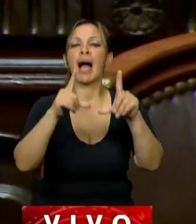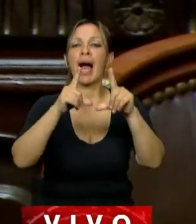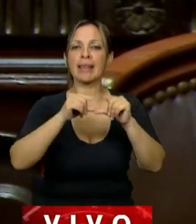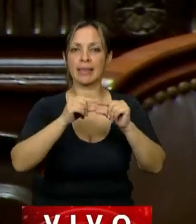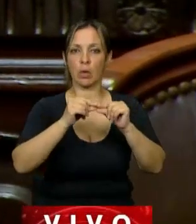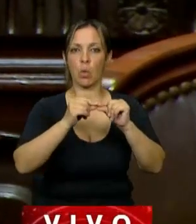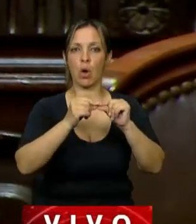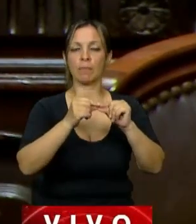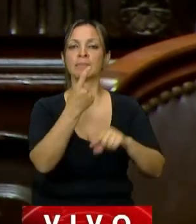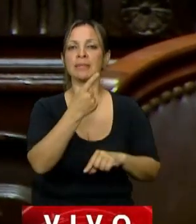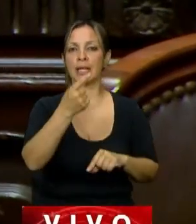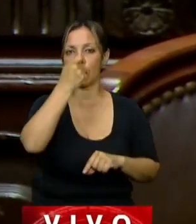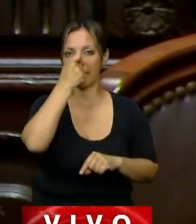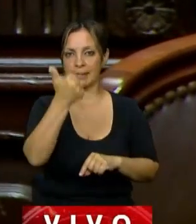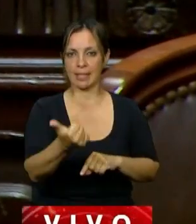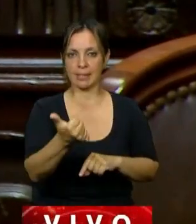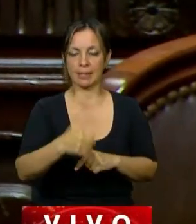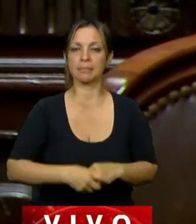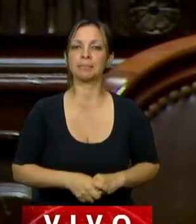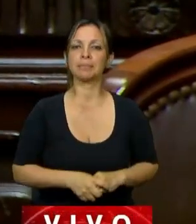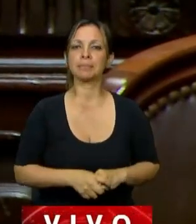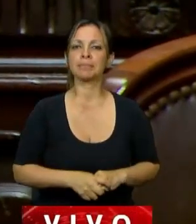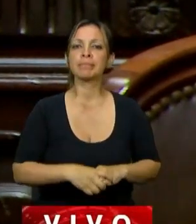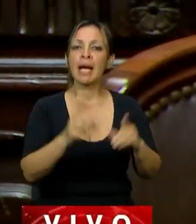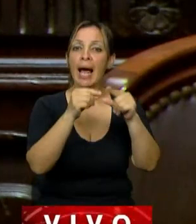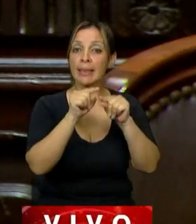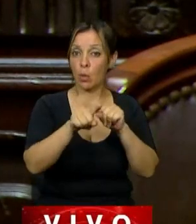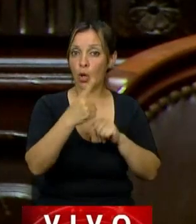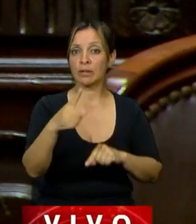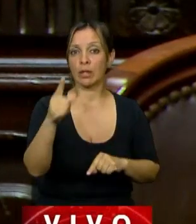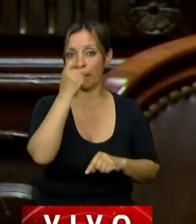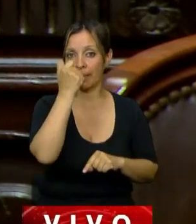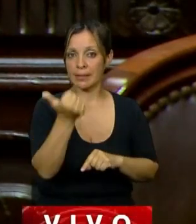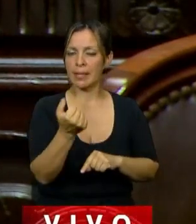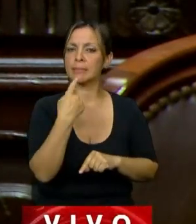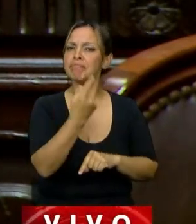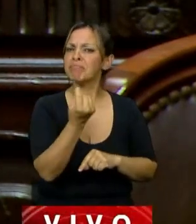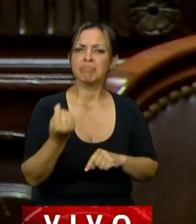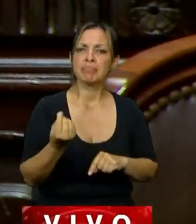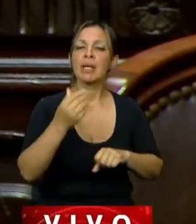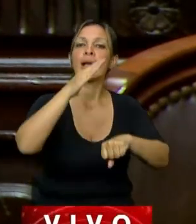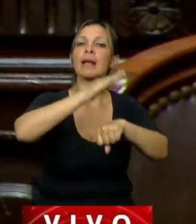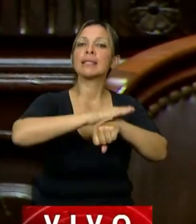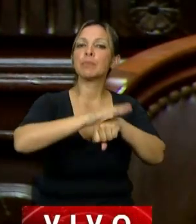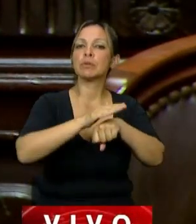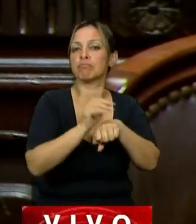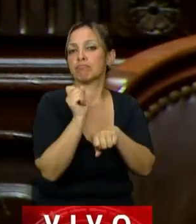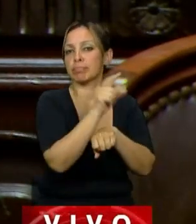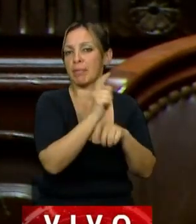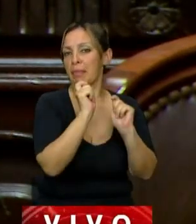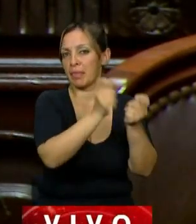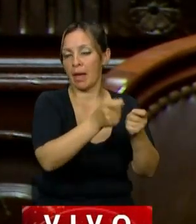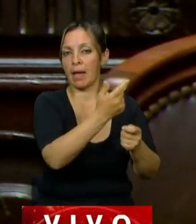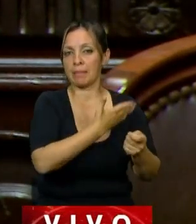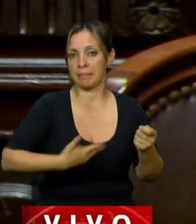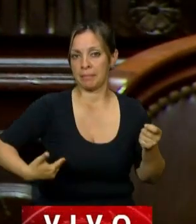artículo 126, que faculta al Poder Ejecutivo Nacional, a través del Ministerio